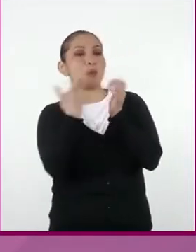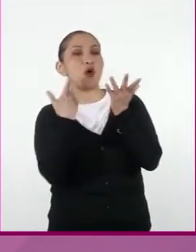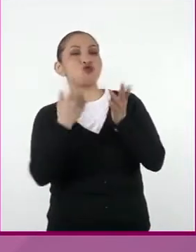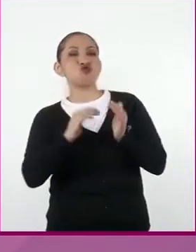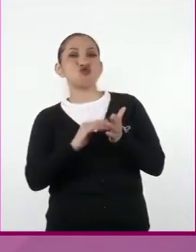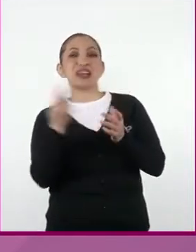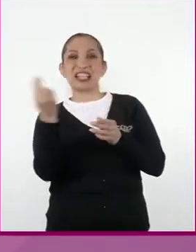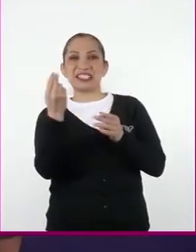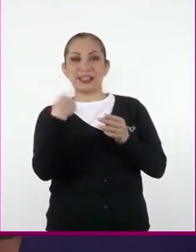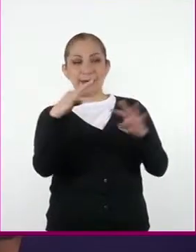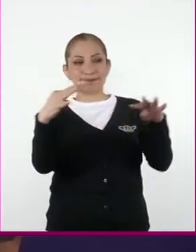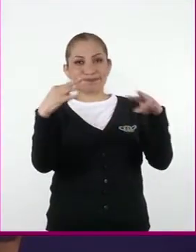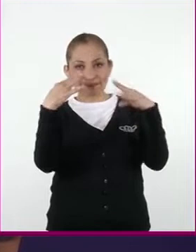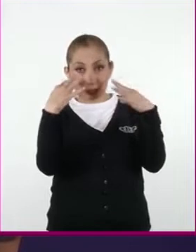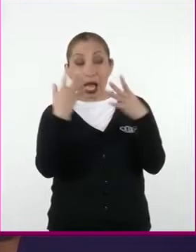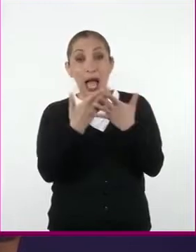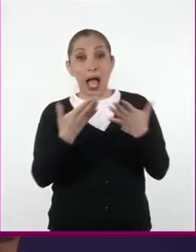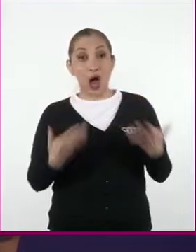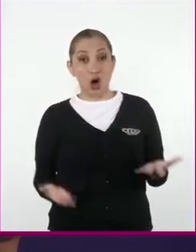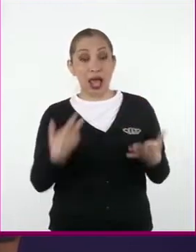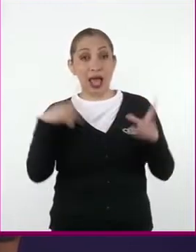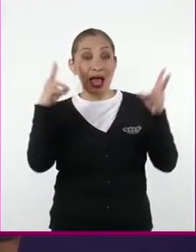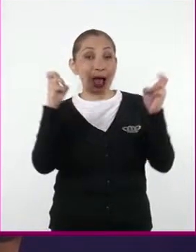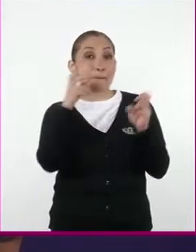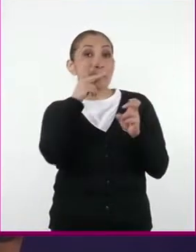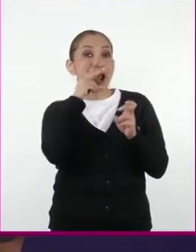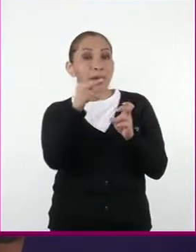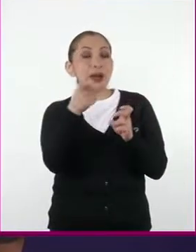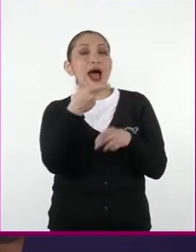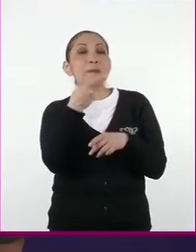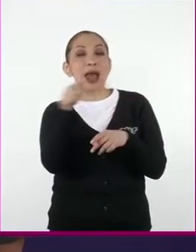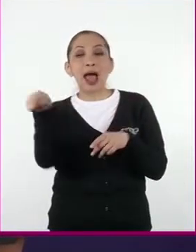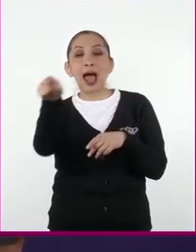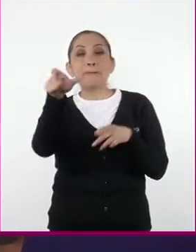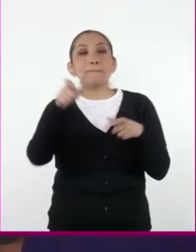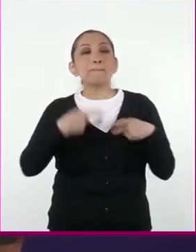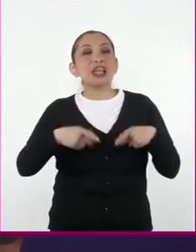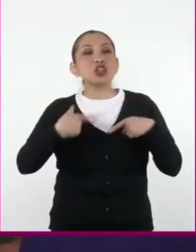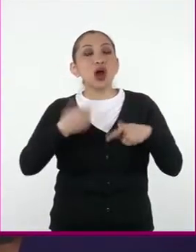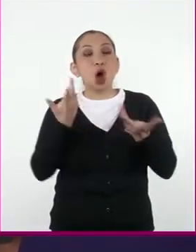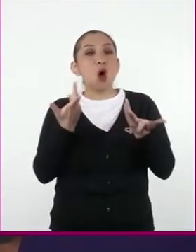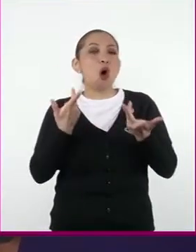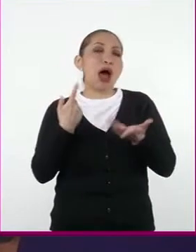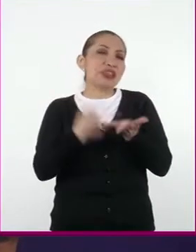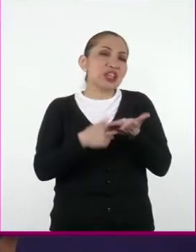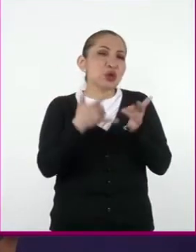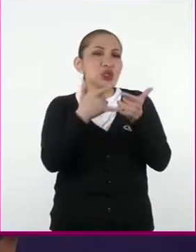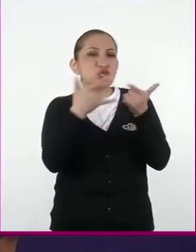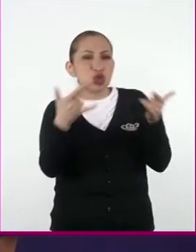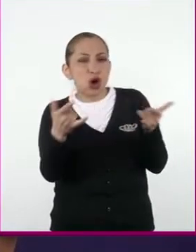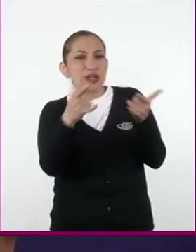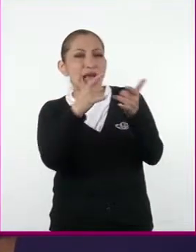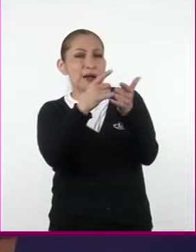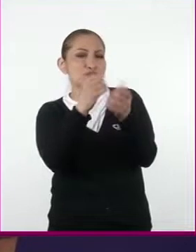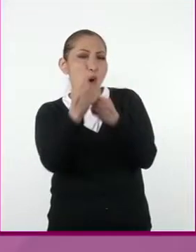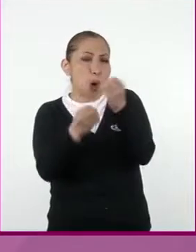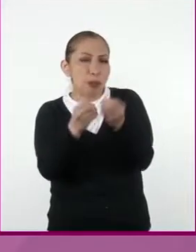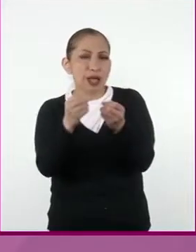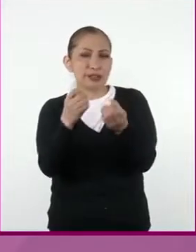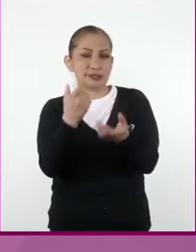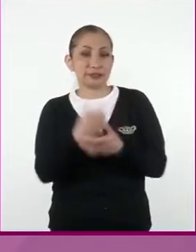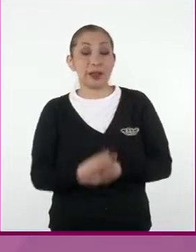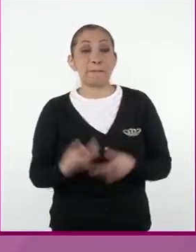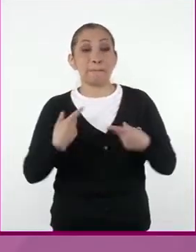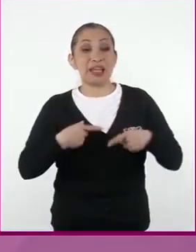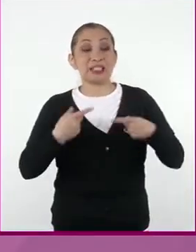papeles requeridos. Hoy en día, el término hace referencia a personas o seres imaginarios que aparecen en diversas obras.